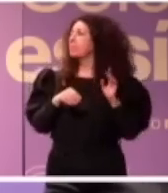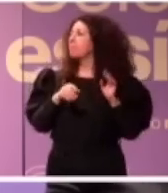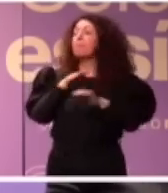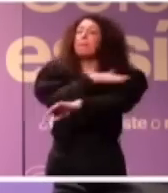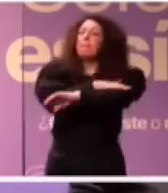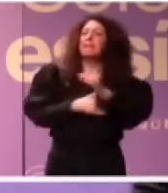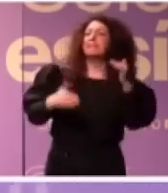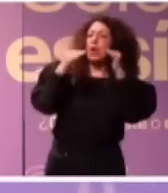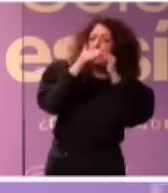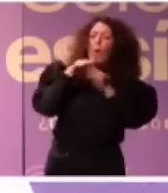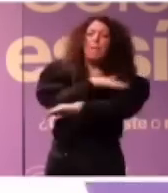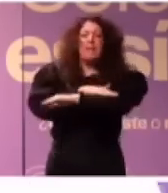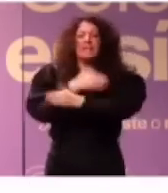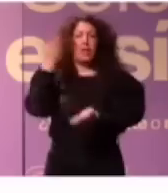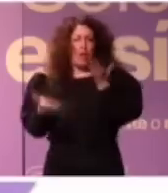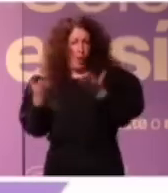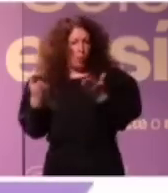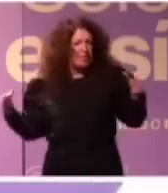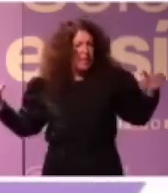de Igualdad.